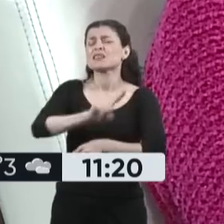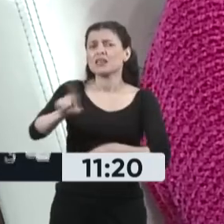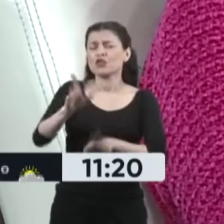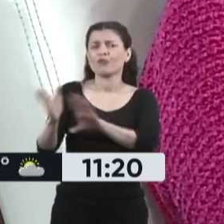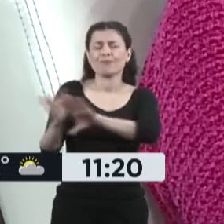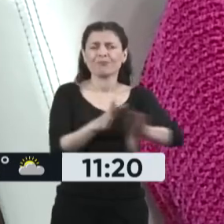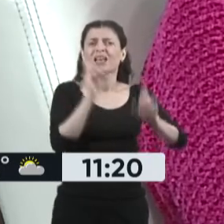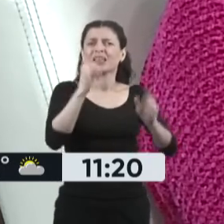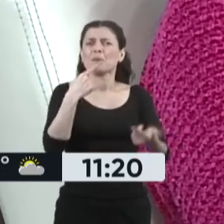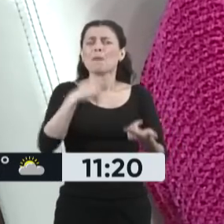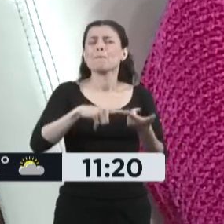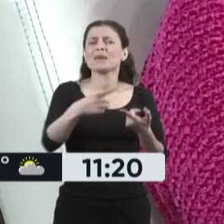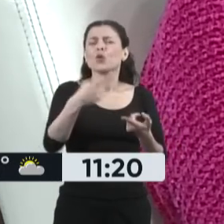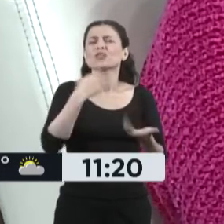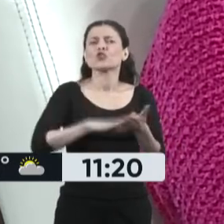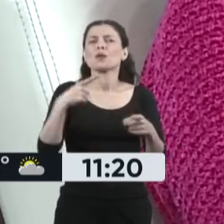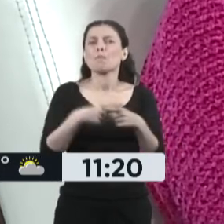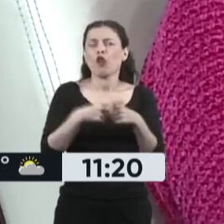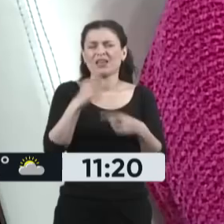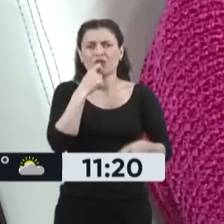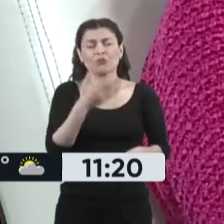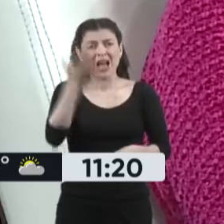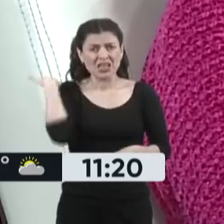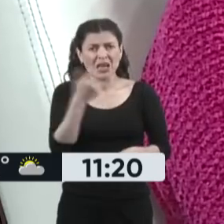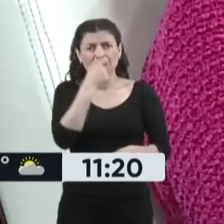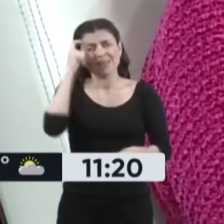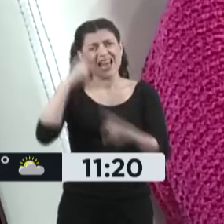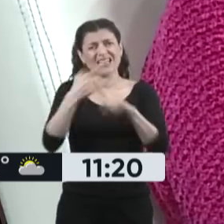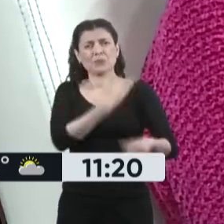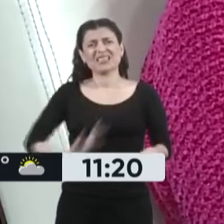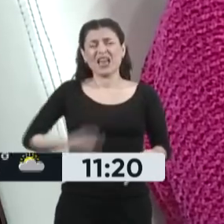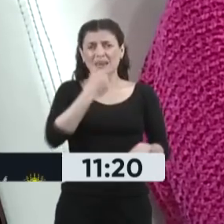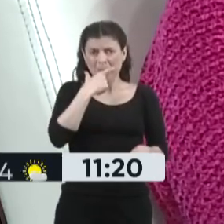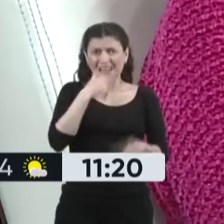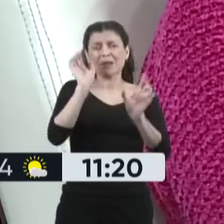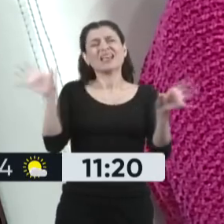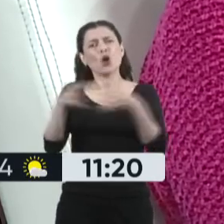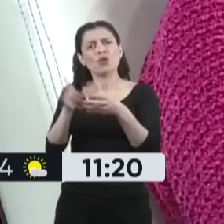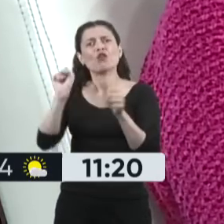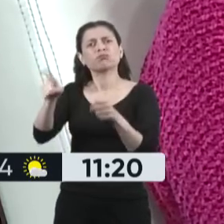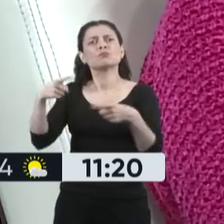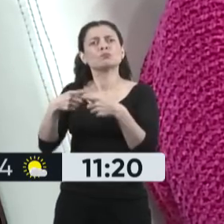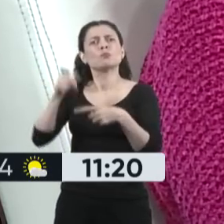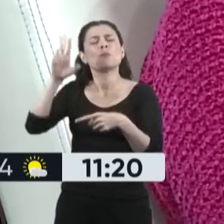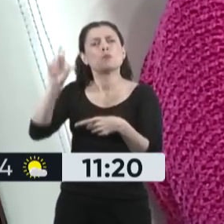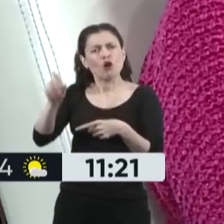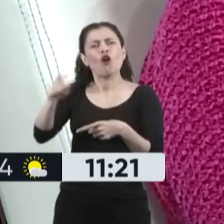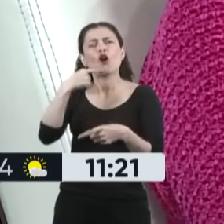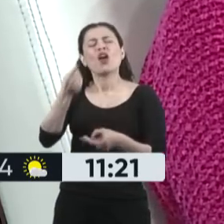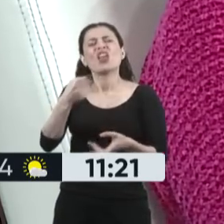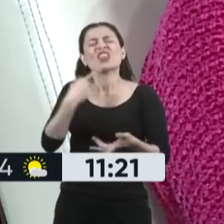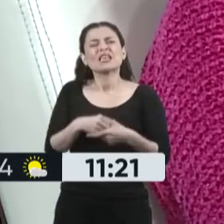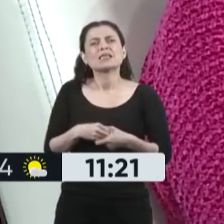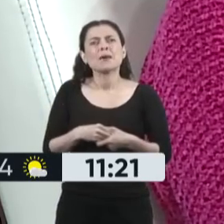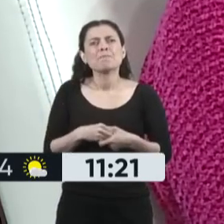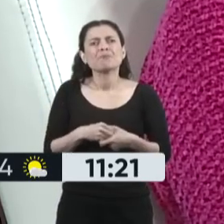político, ayer Mauricio Macri junto con dirigentes del PRO evaluó pedir el embargo de las cuentas de la Casa Rosada para